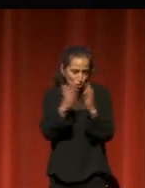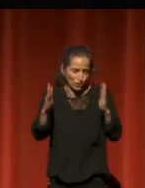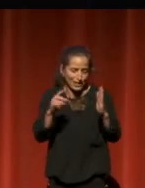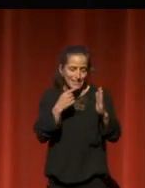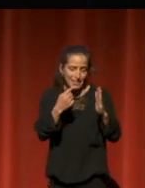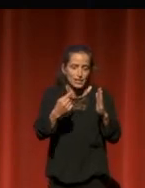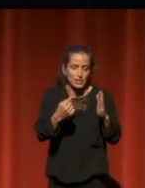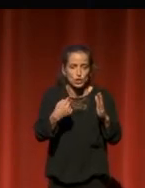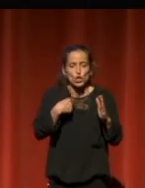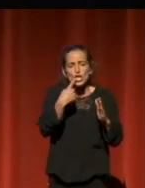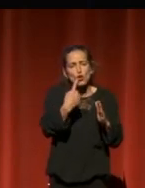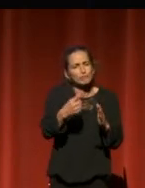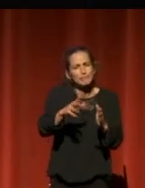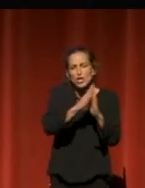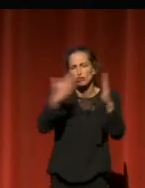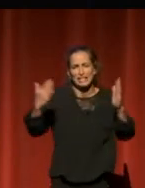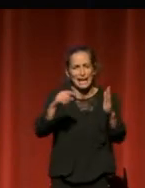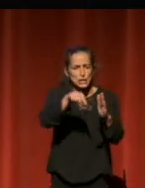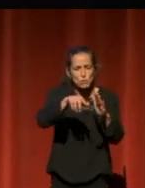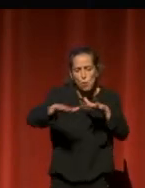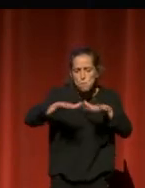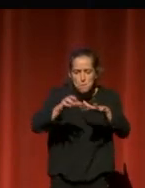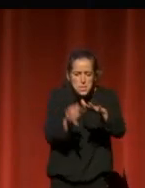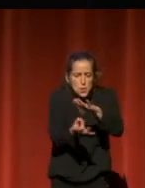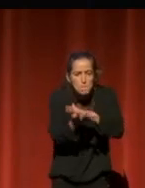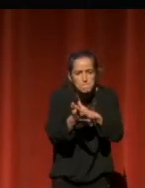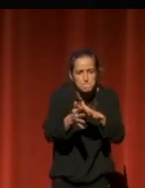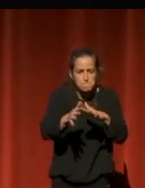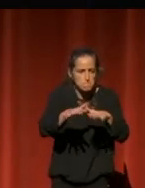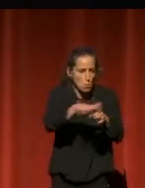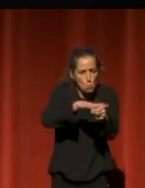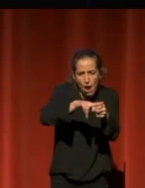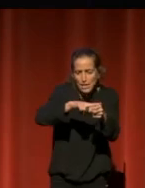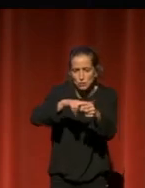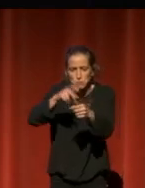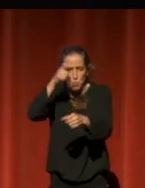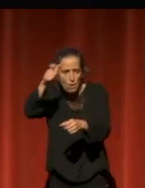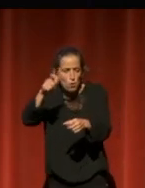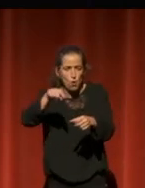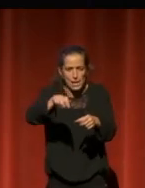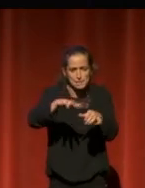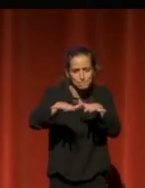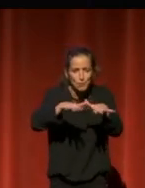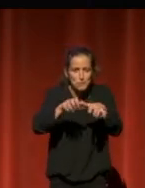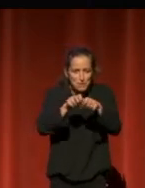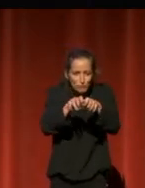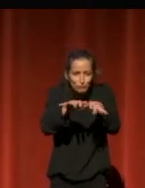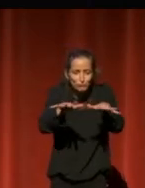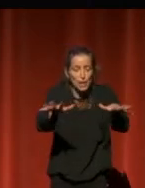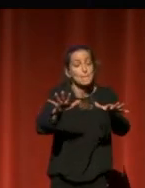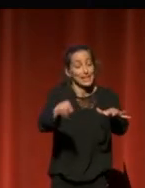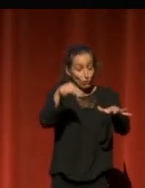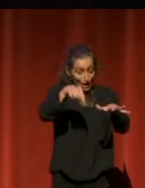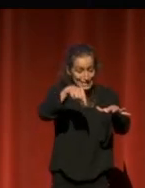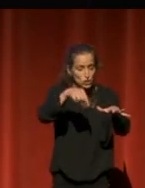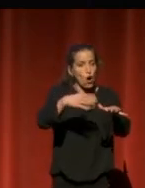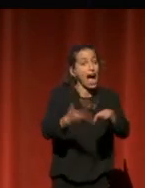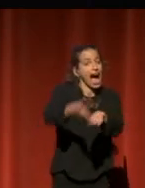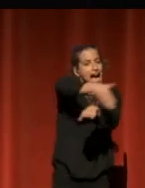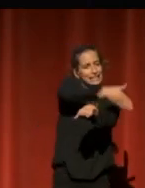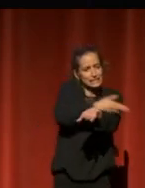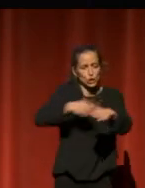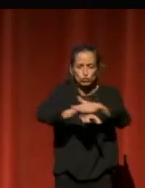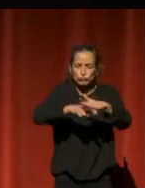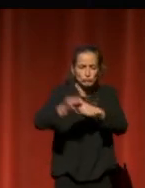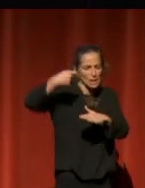es el epicentro de la acción cultural de una localidad, de una ciudad, de un barrio, de un pueblo... pero tiene que estar bien dotada de profesionales, de